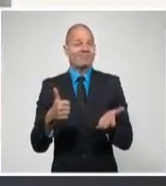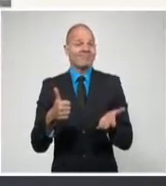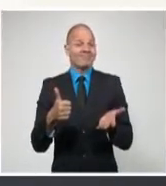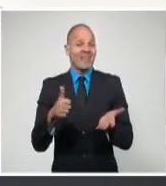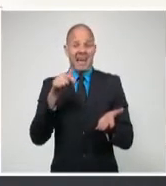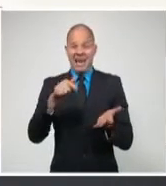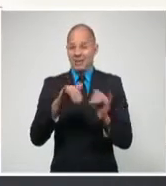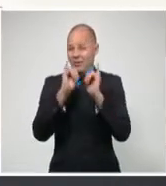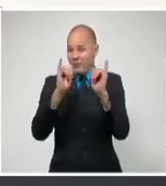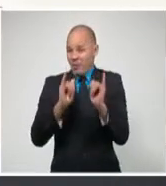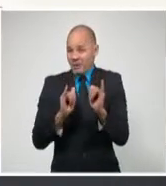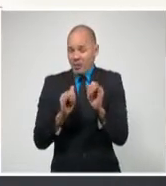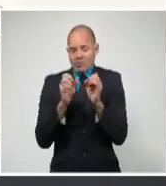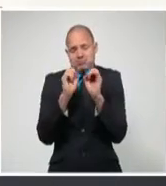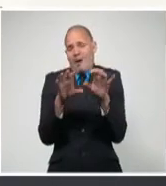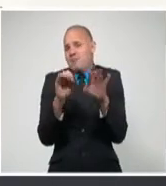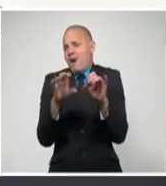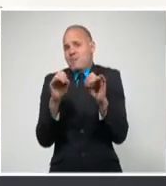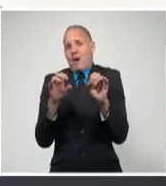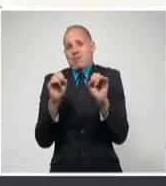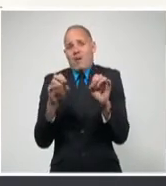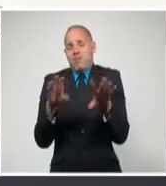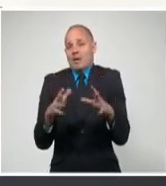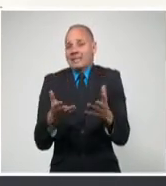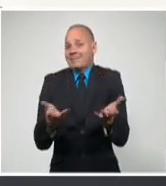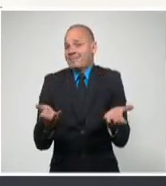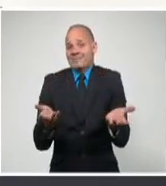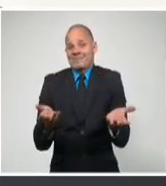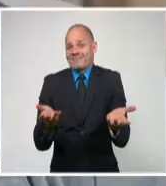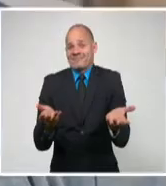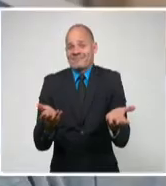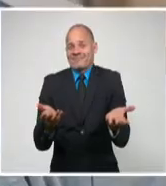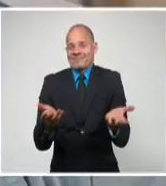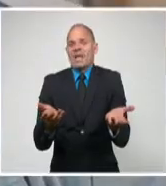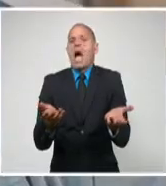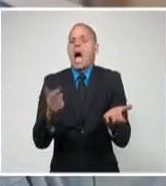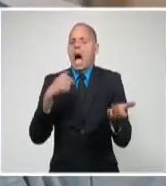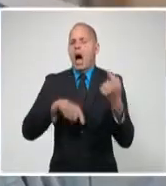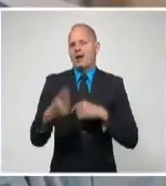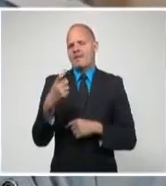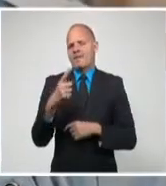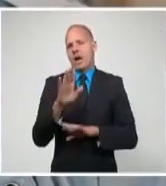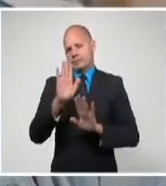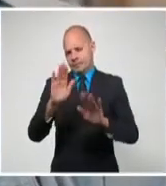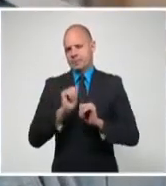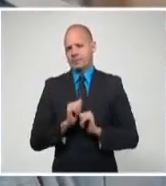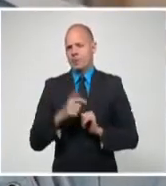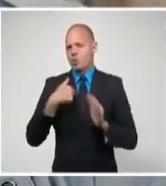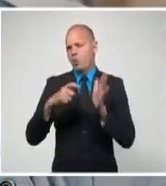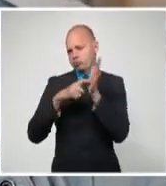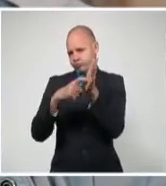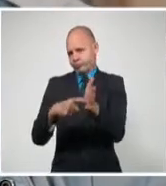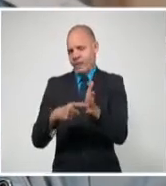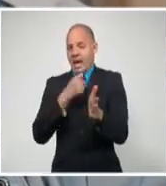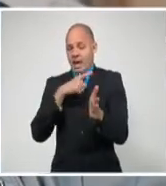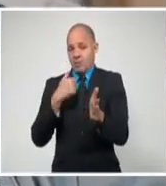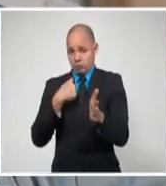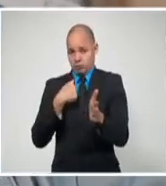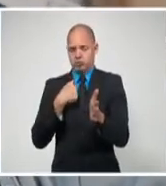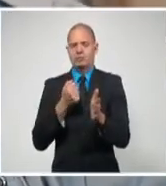contenido. Para hacer fact-checking es muy importante, ante todo, tener en cuenta de qué sitio estamos leyendo la información. Si es de un grupo de WhatsApp, si